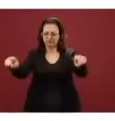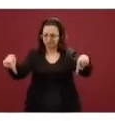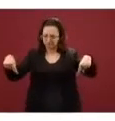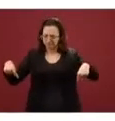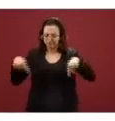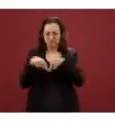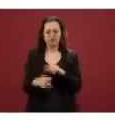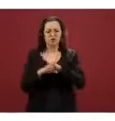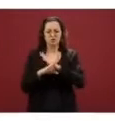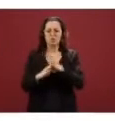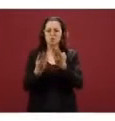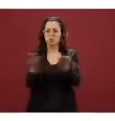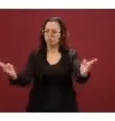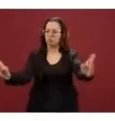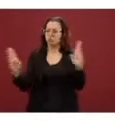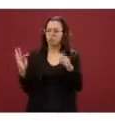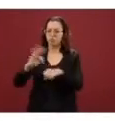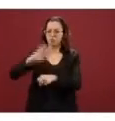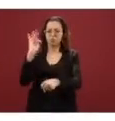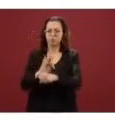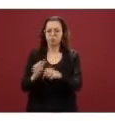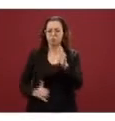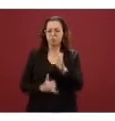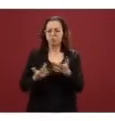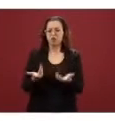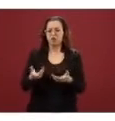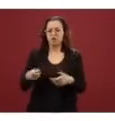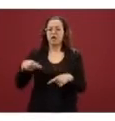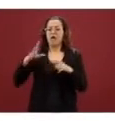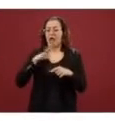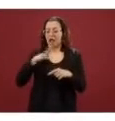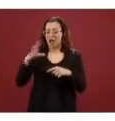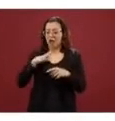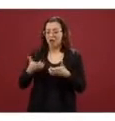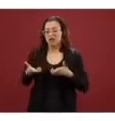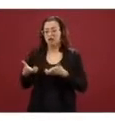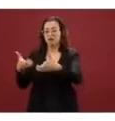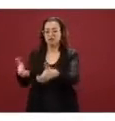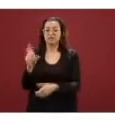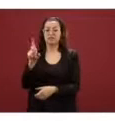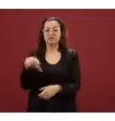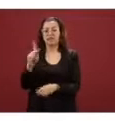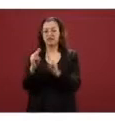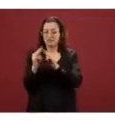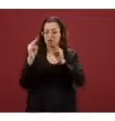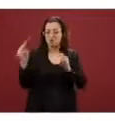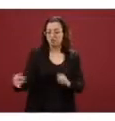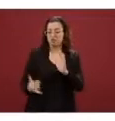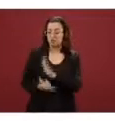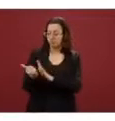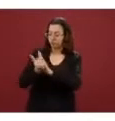establece la ley de la materia para proteger el aeropuerto, se trata de una supercarretera de casi 30 kilómetros de distancia que avanza de